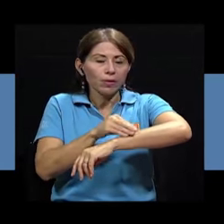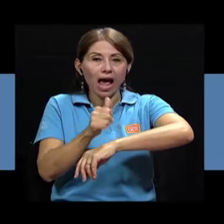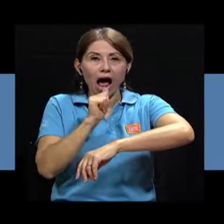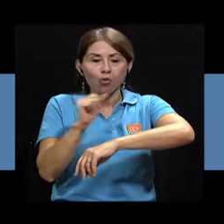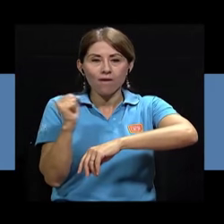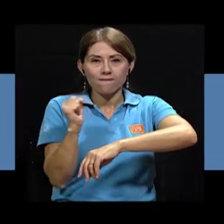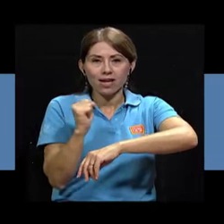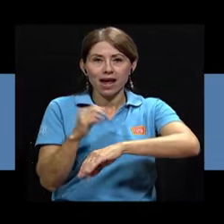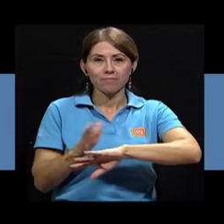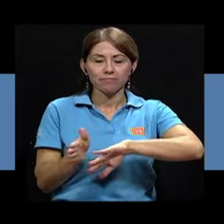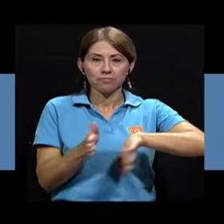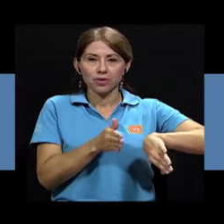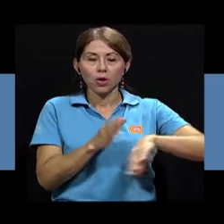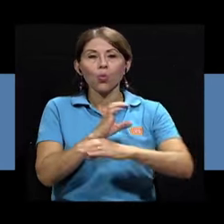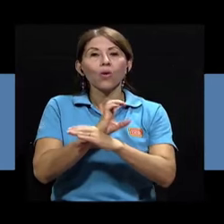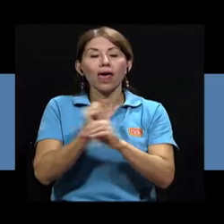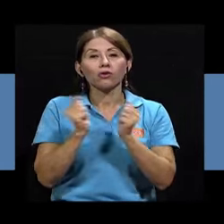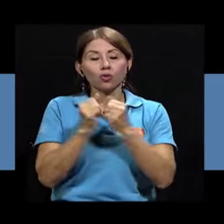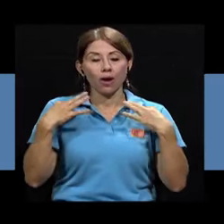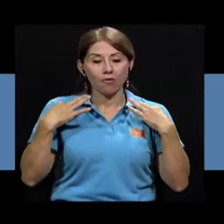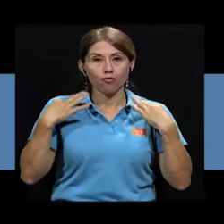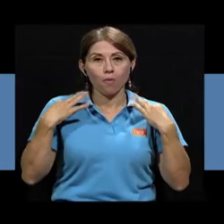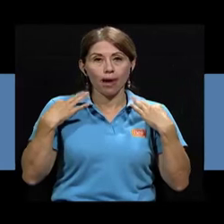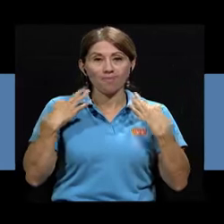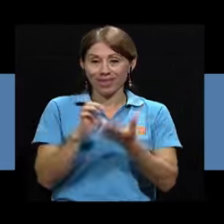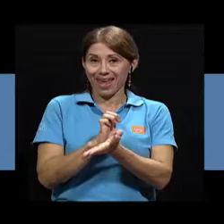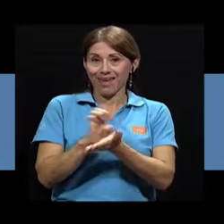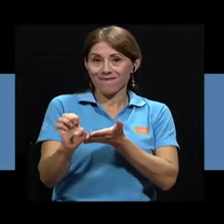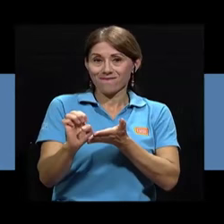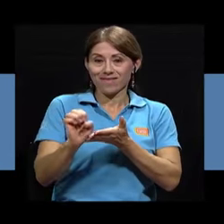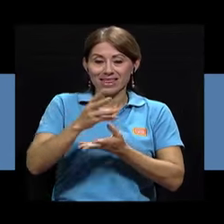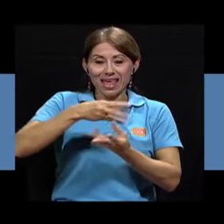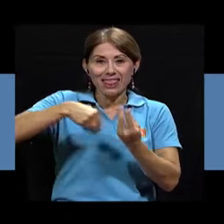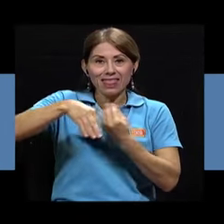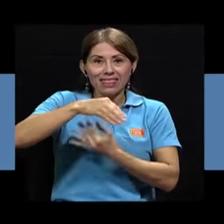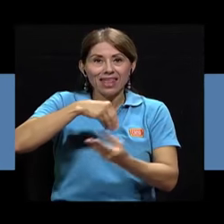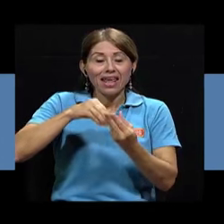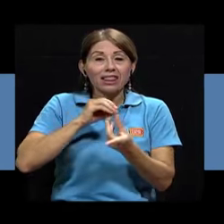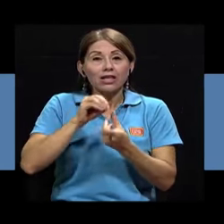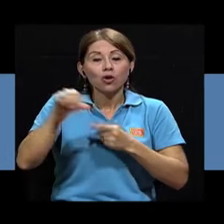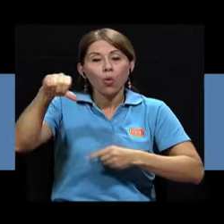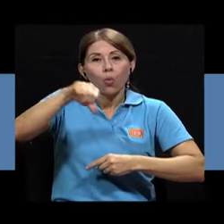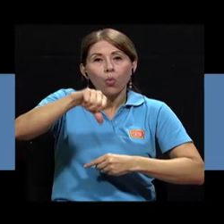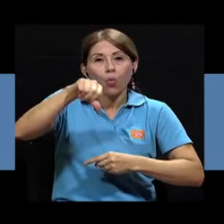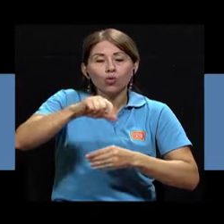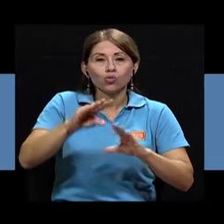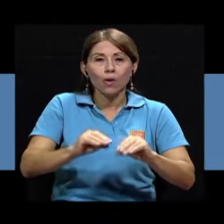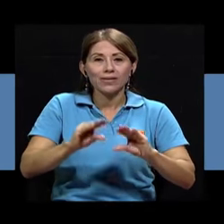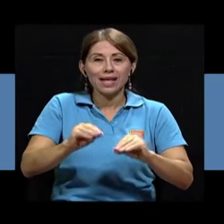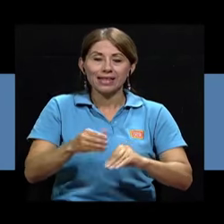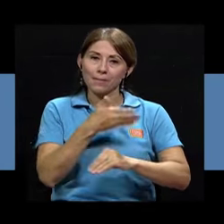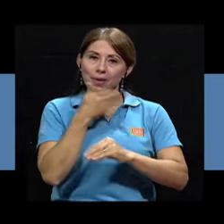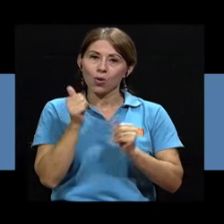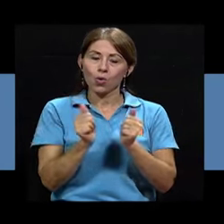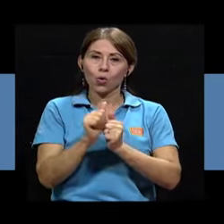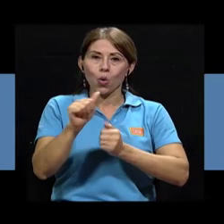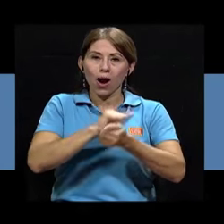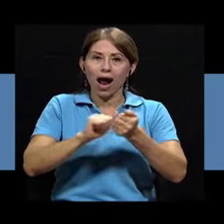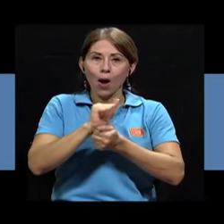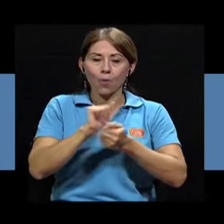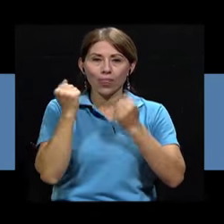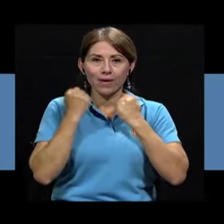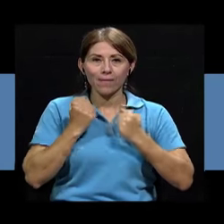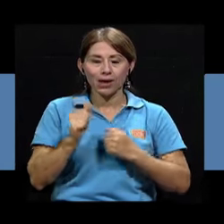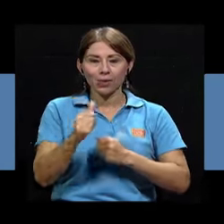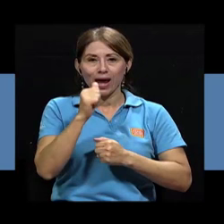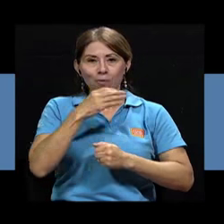fría. Cuidados con la ropa. Evite los detergentes y los suavizantes. Utilice jabón de baño y agua caliente en su